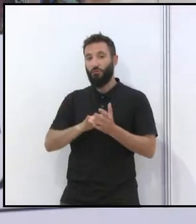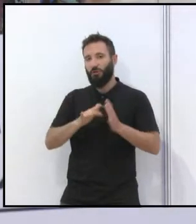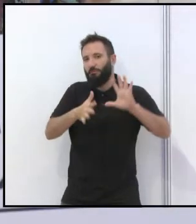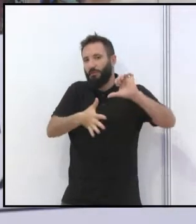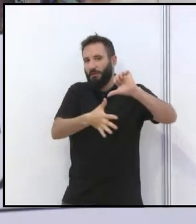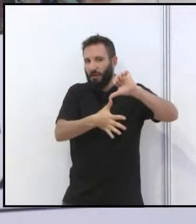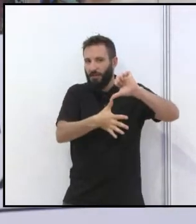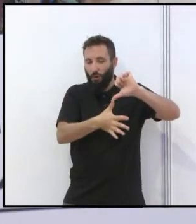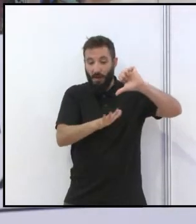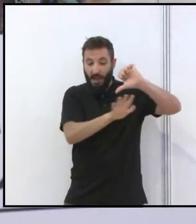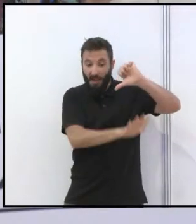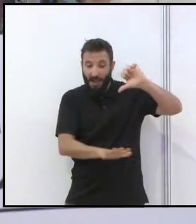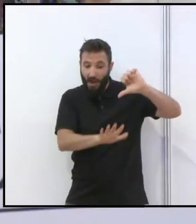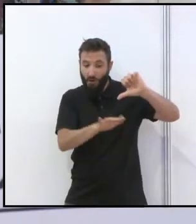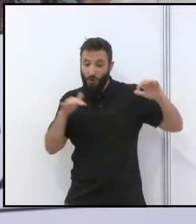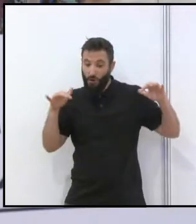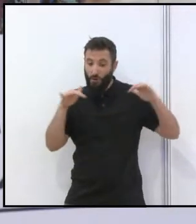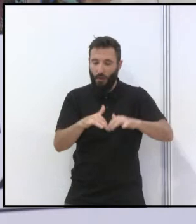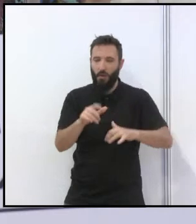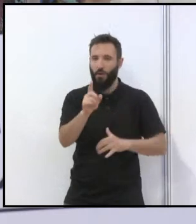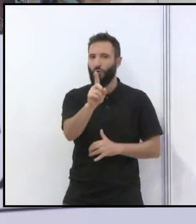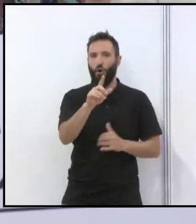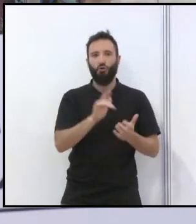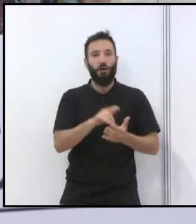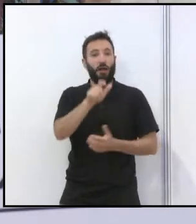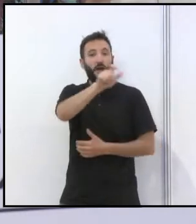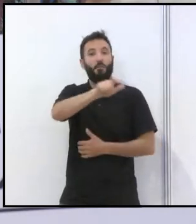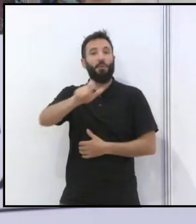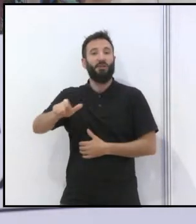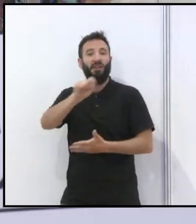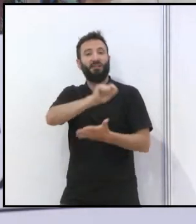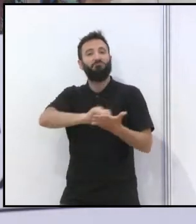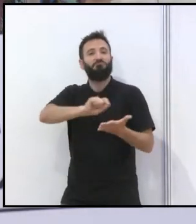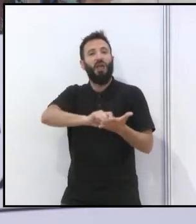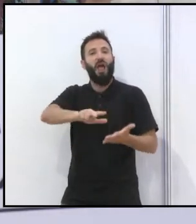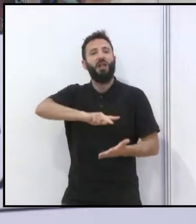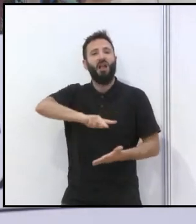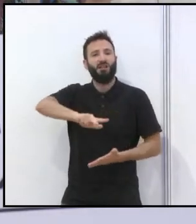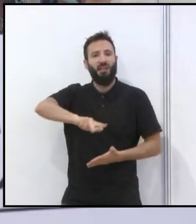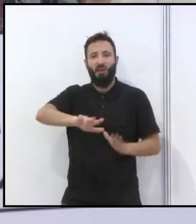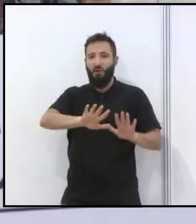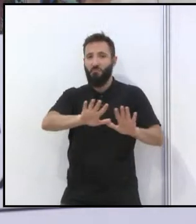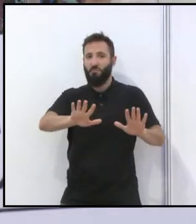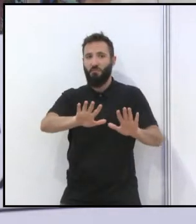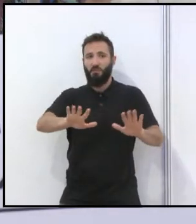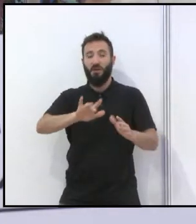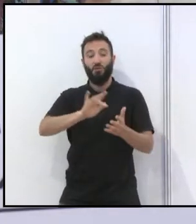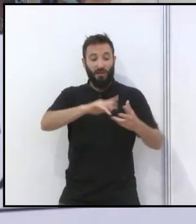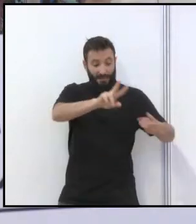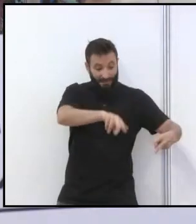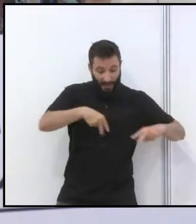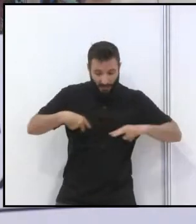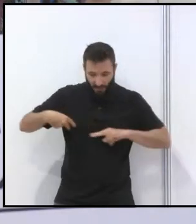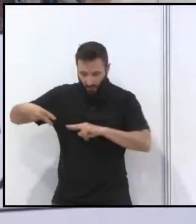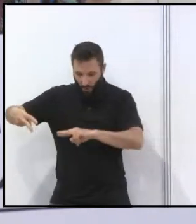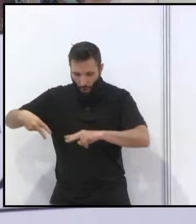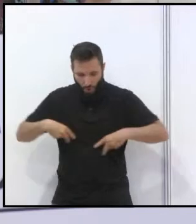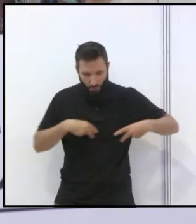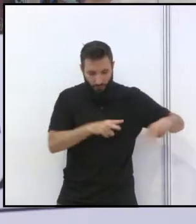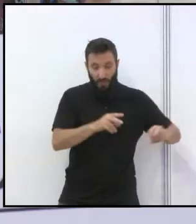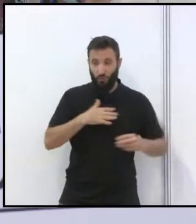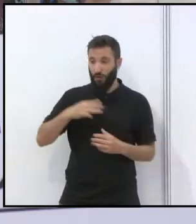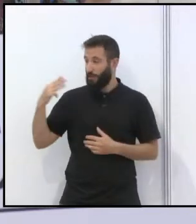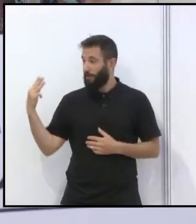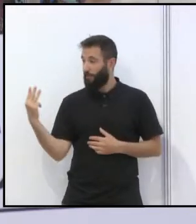estamos haciendo un encuentro de gente que escribe en español, en todo caso, ¿no? Y el lugar de la traducción. Nosotras, tanto Valeria como yo,